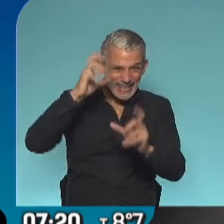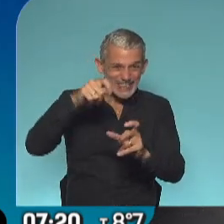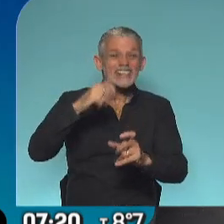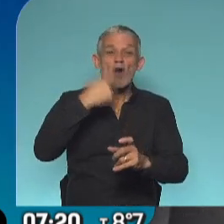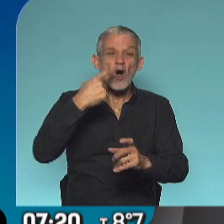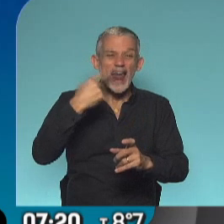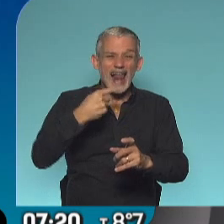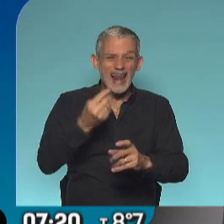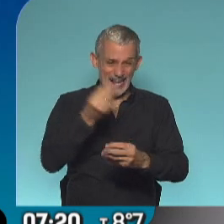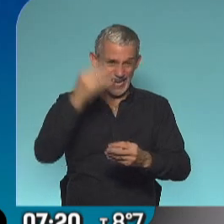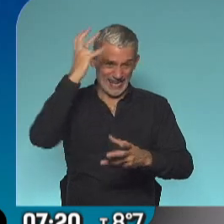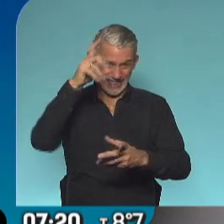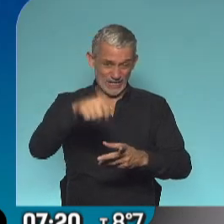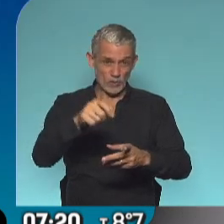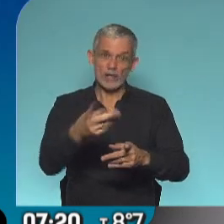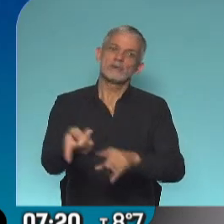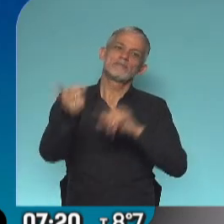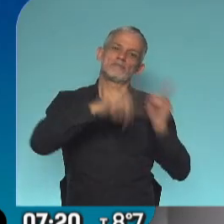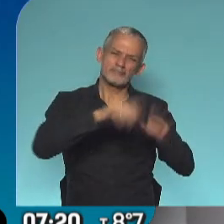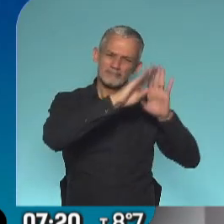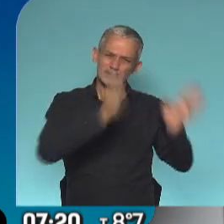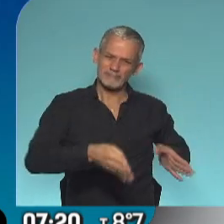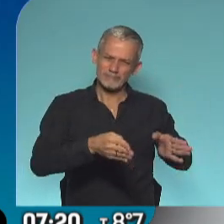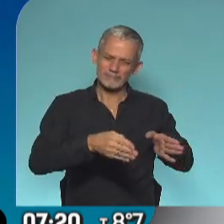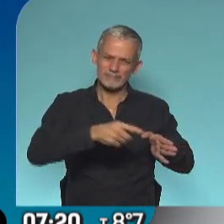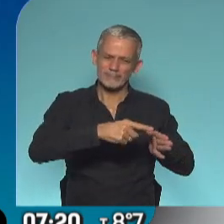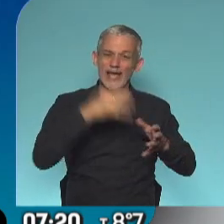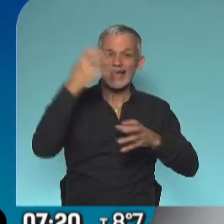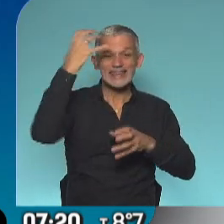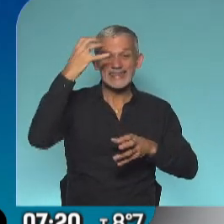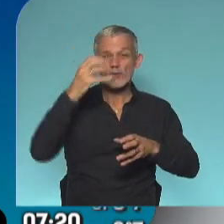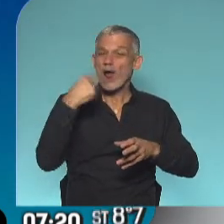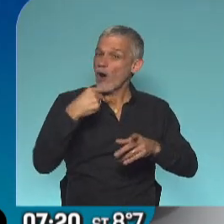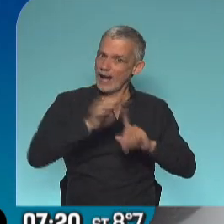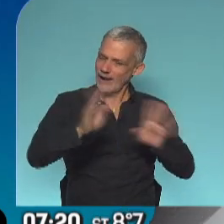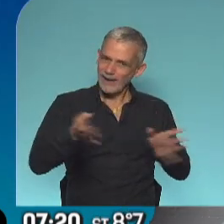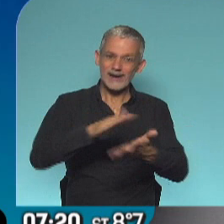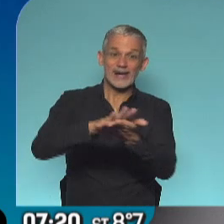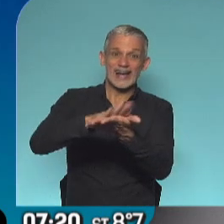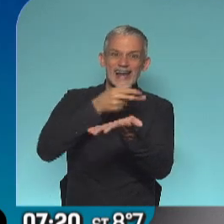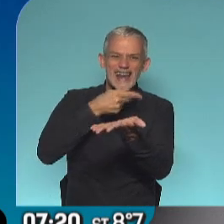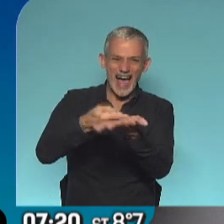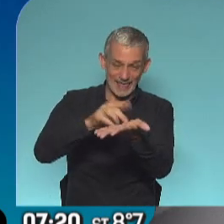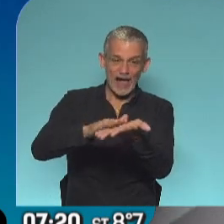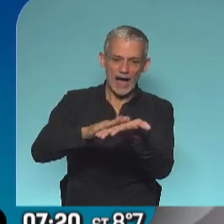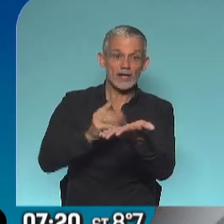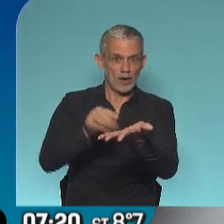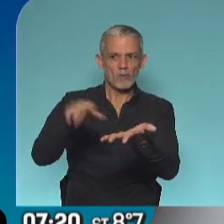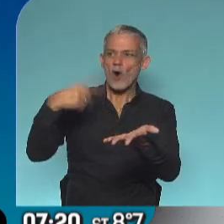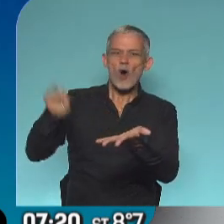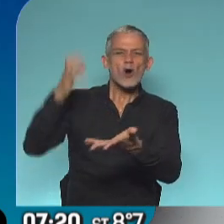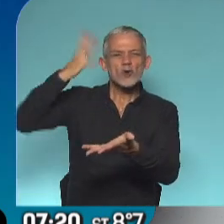oral. Cuando pasaron a la Cámara Federal o cambiaron de tribunal oral, esos cargos quedaron vacantes, los ocuparon